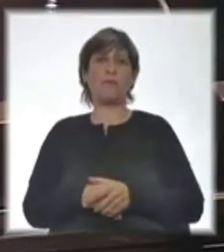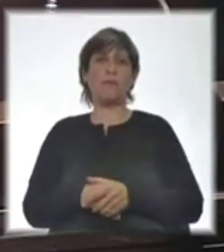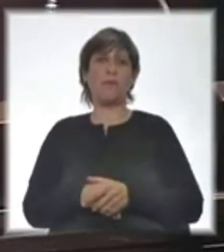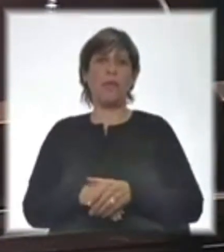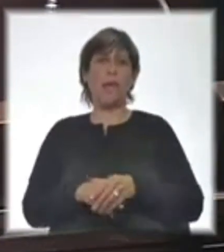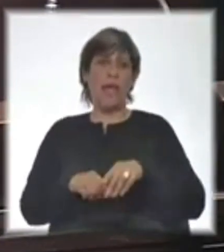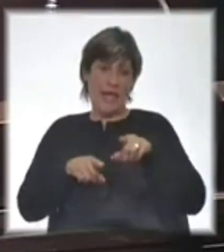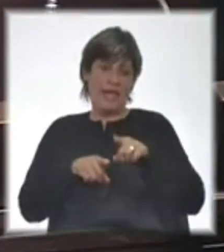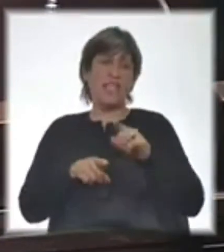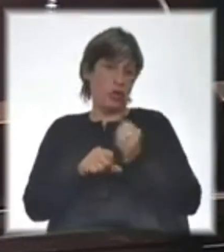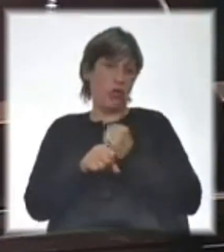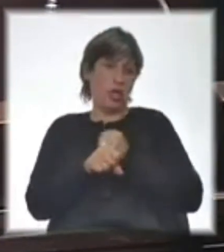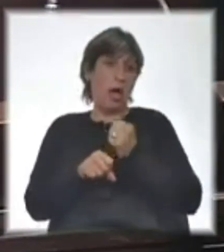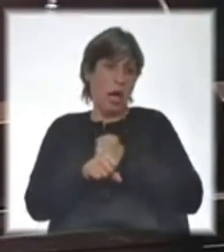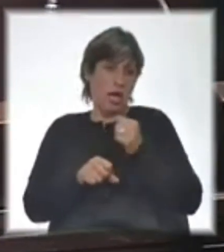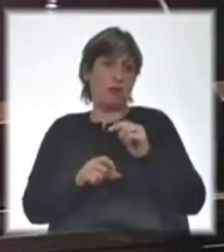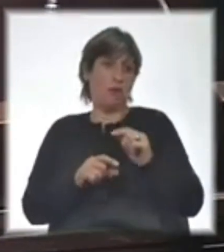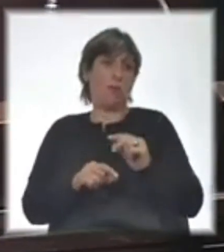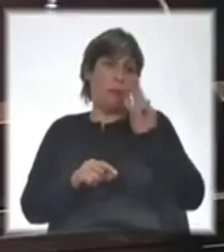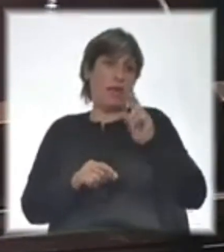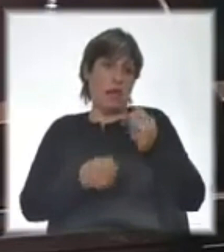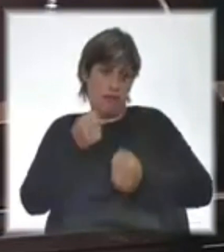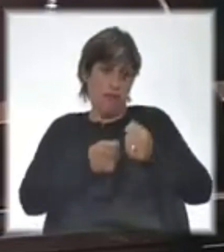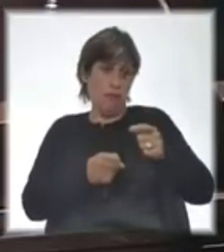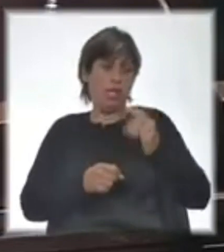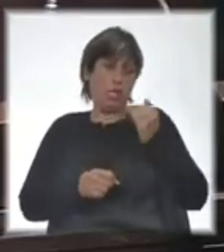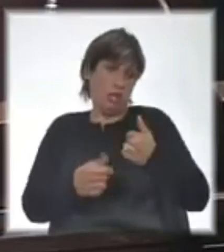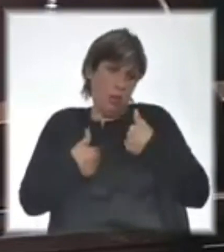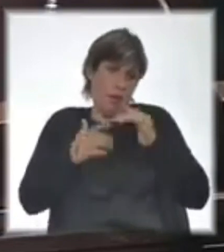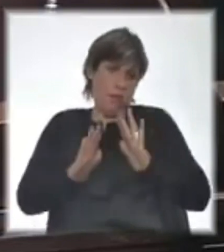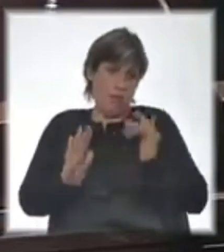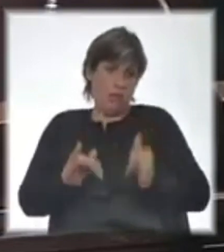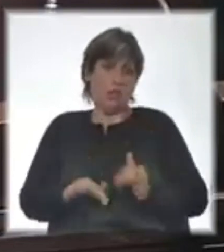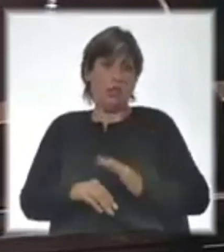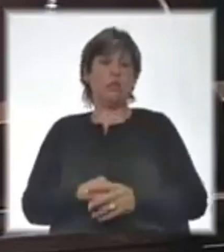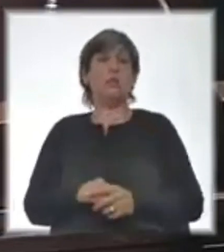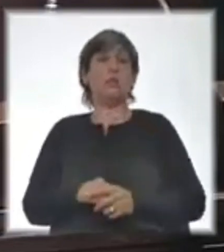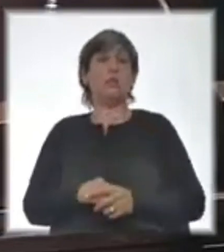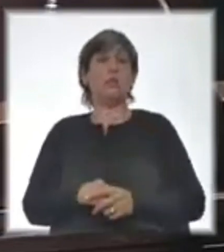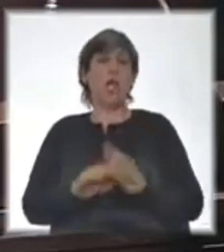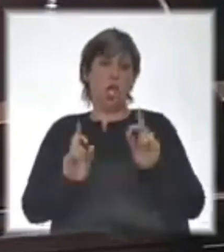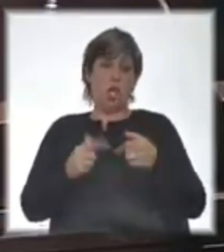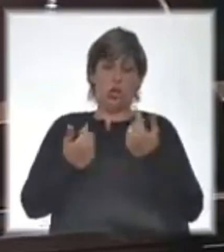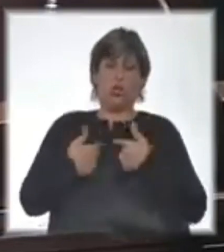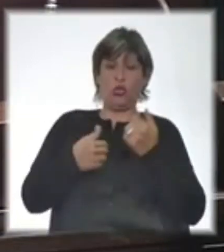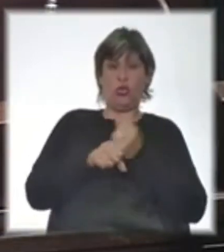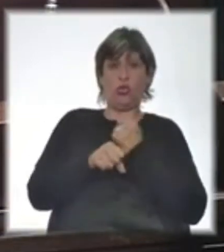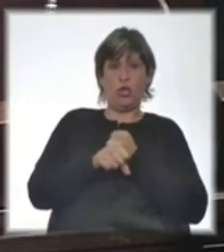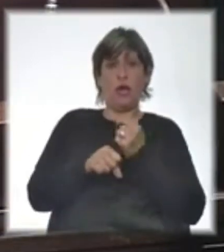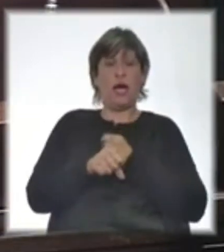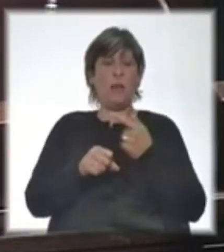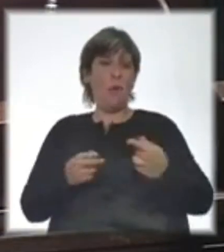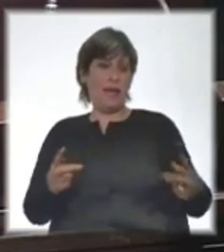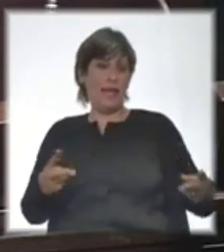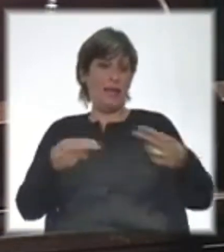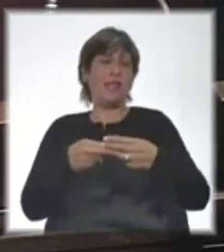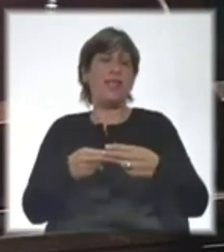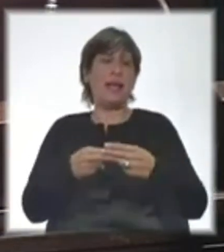Eso es trabajar por UPM y para mí sí. Nosotros trabajamos para limitar la forestación.